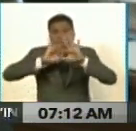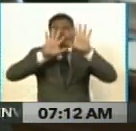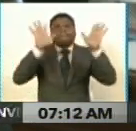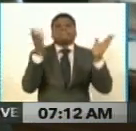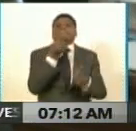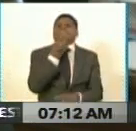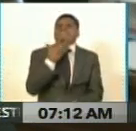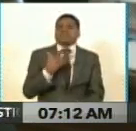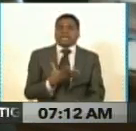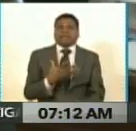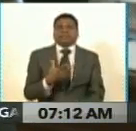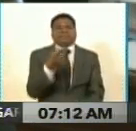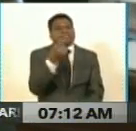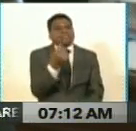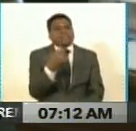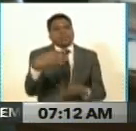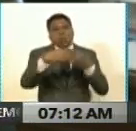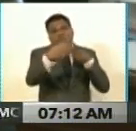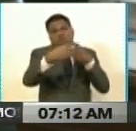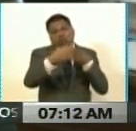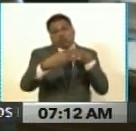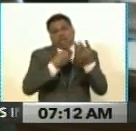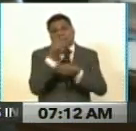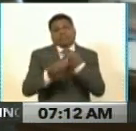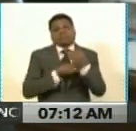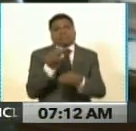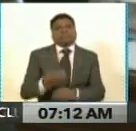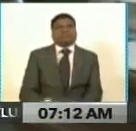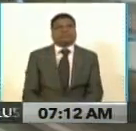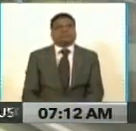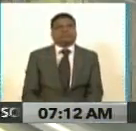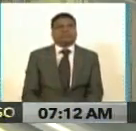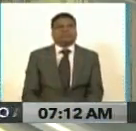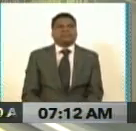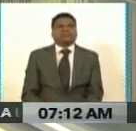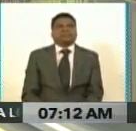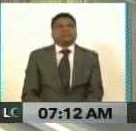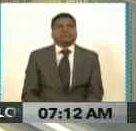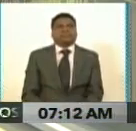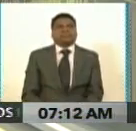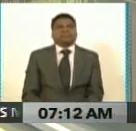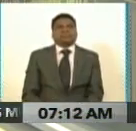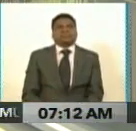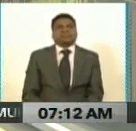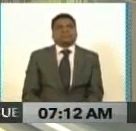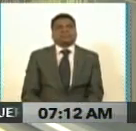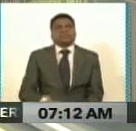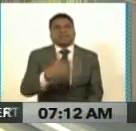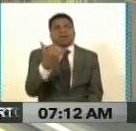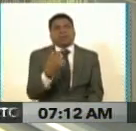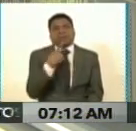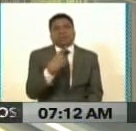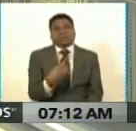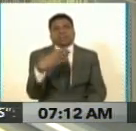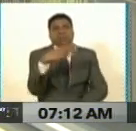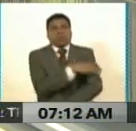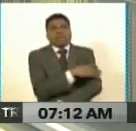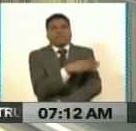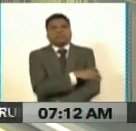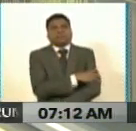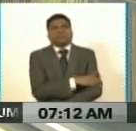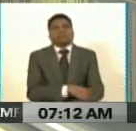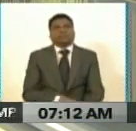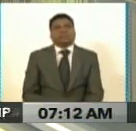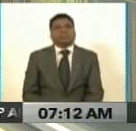de recursos de divisa y de transacciones financieras ahora una de las críticas usted mencionada el sector opositor una de las críticas